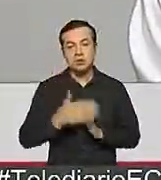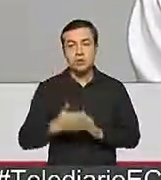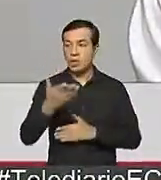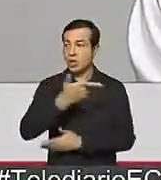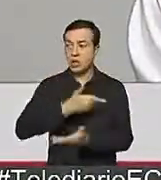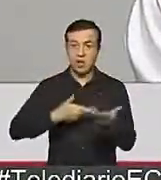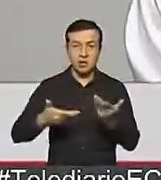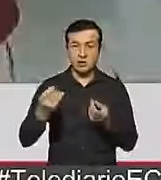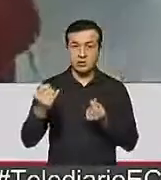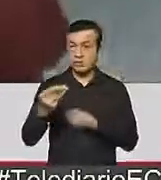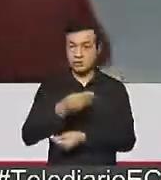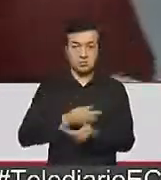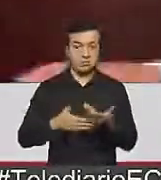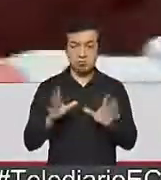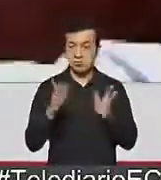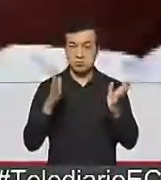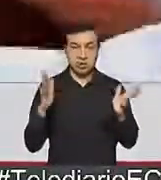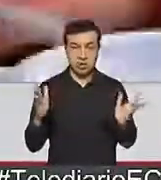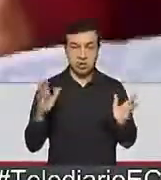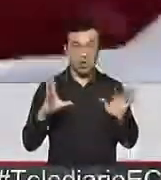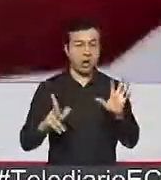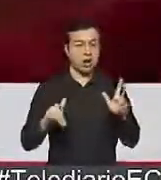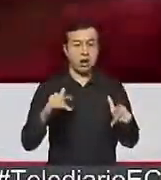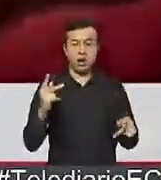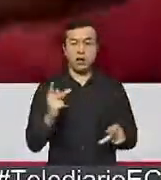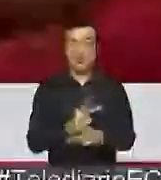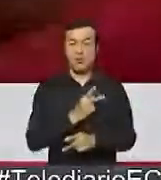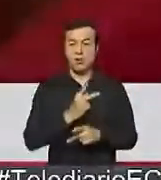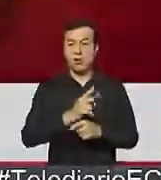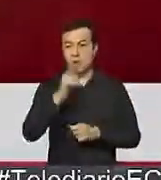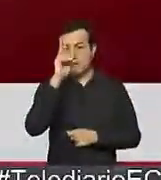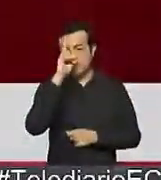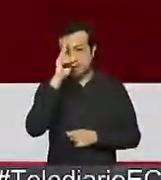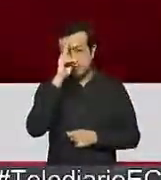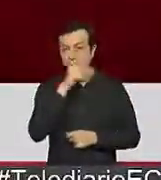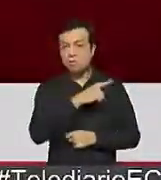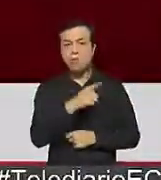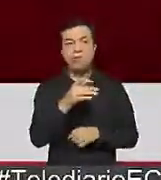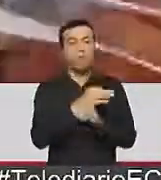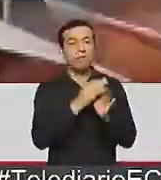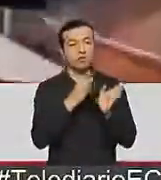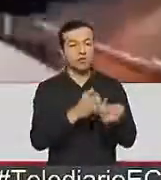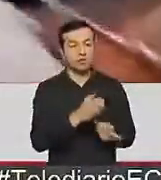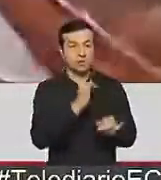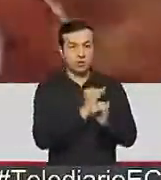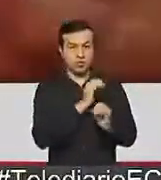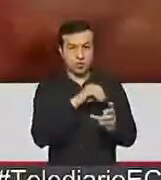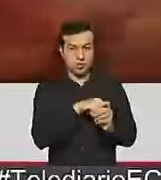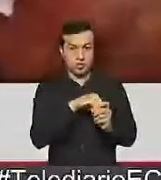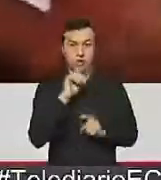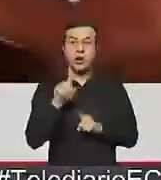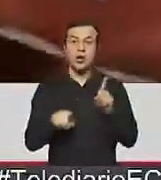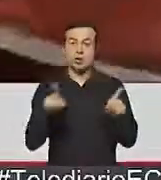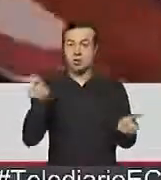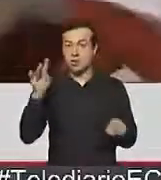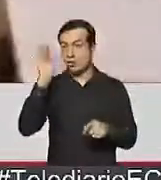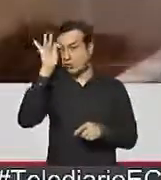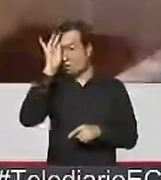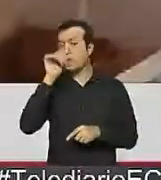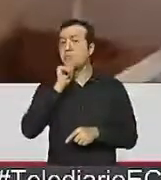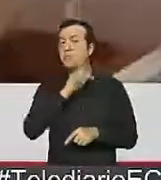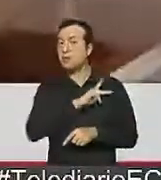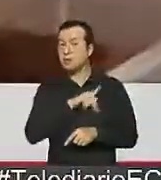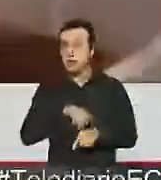tampoco devolución. Esquema de corrupción donde se repartía complicidad entre funcionarios de la institución, algunas clínicas privadas